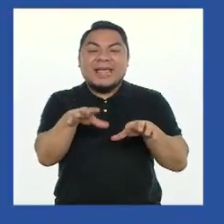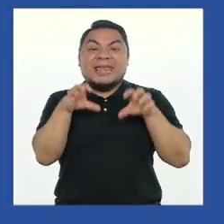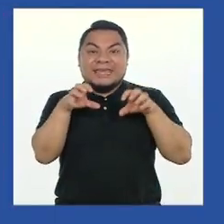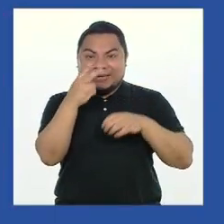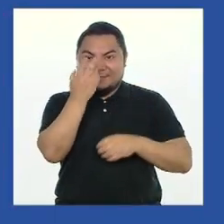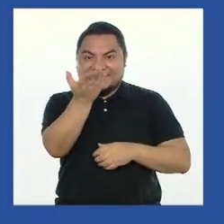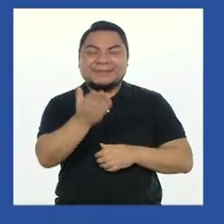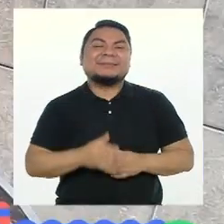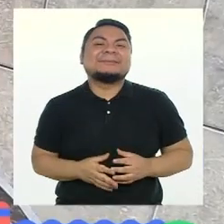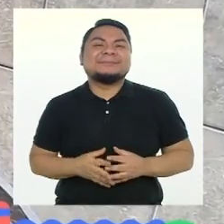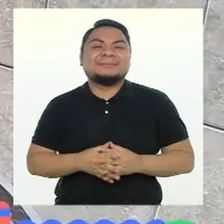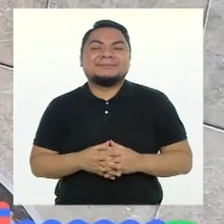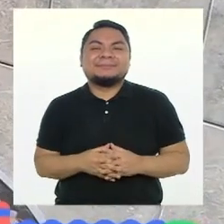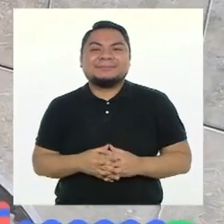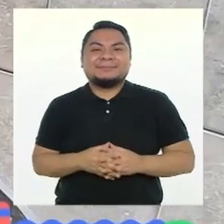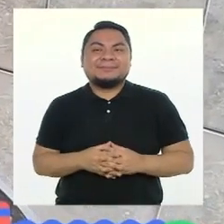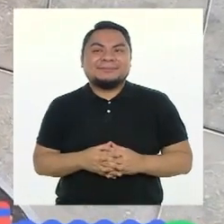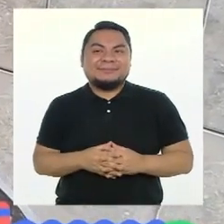hielo.